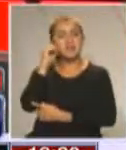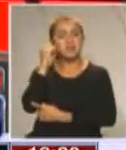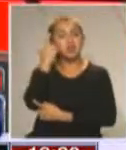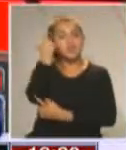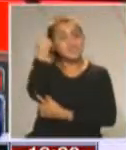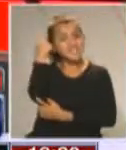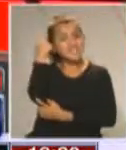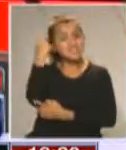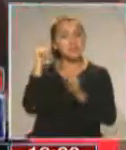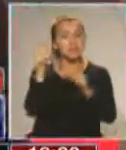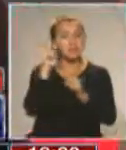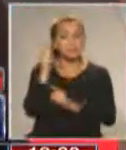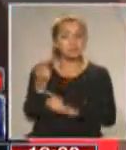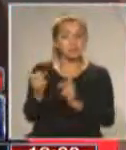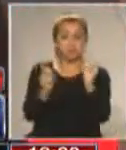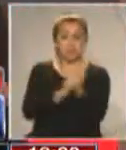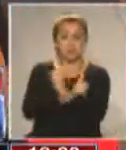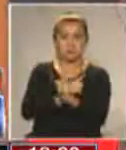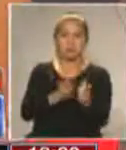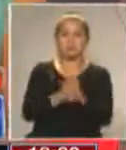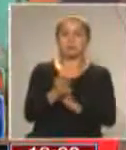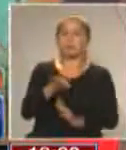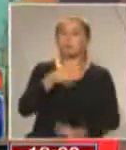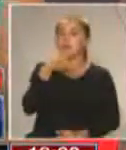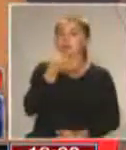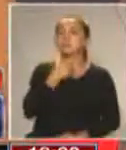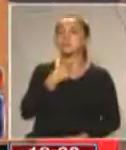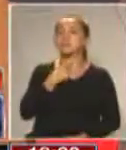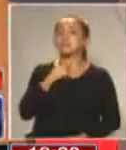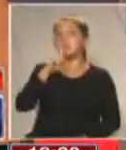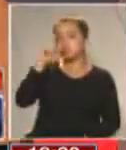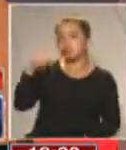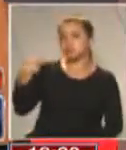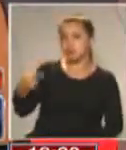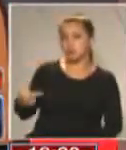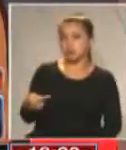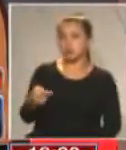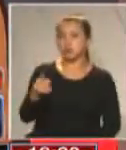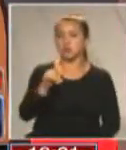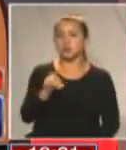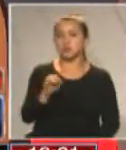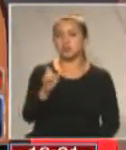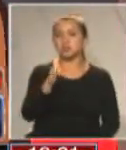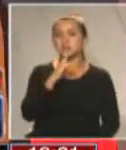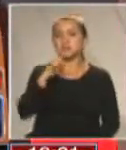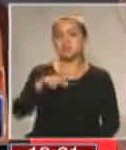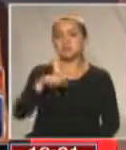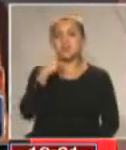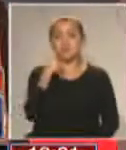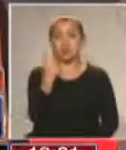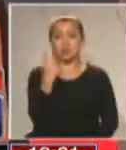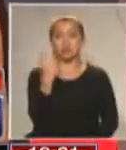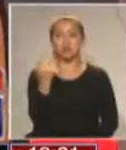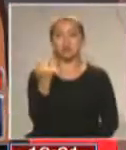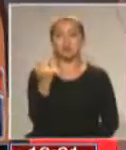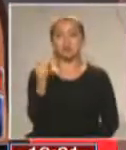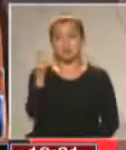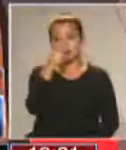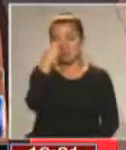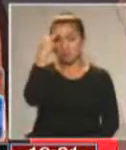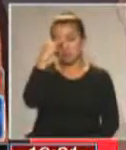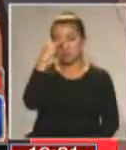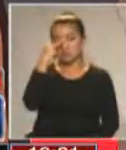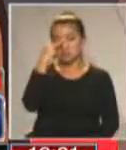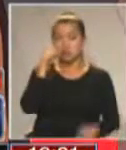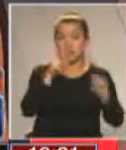también? Pero, por ejemplo, si nosotros hemos tenido una declaración de intereses y patrimonio de Sebastián Dávalos desde el día número uno, desde el 11 de marzo, quizás